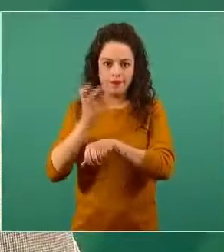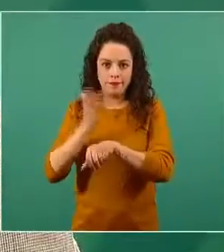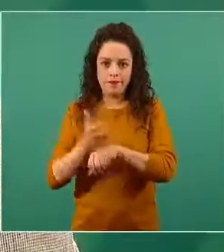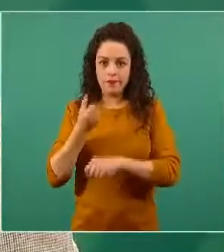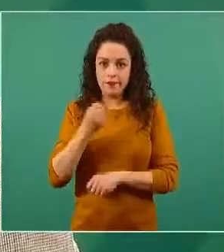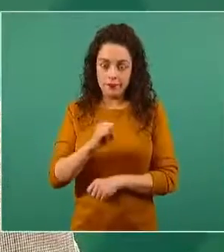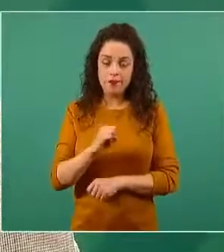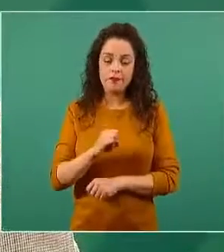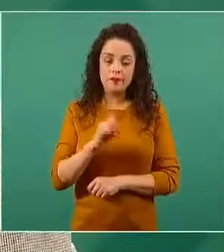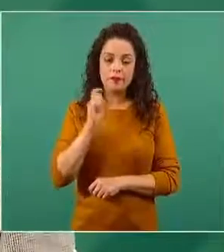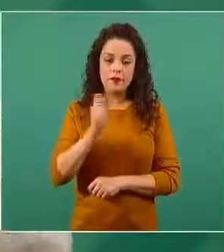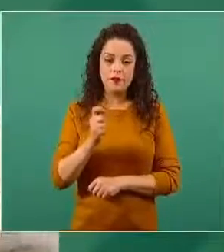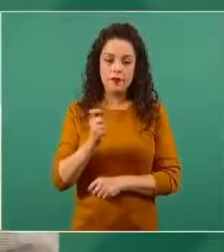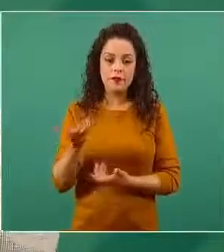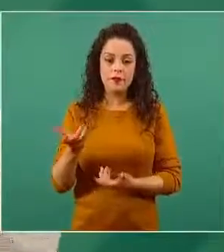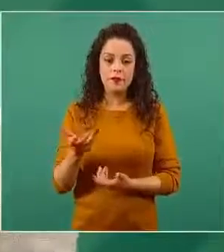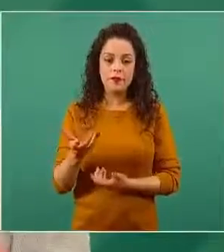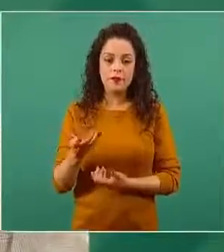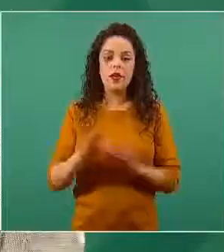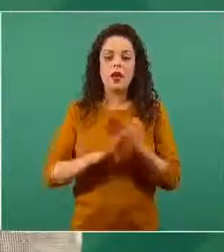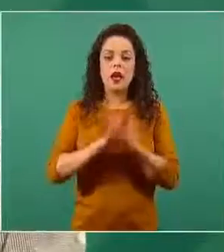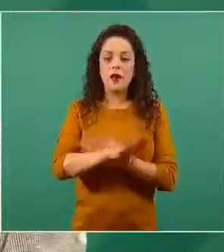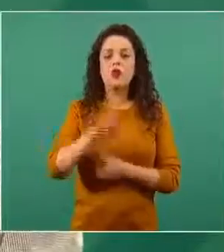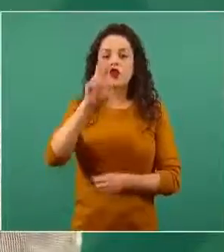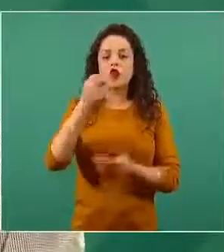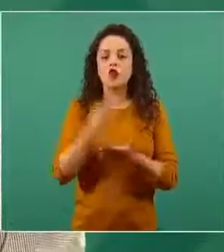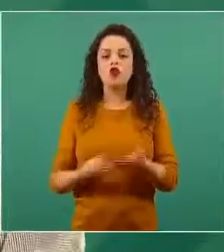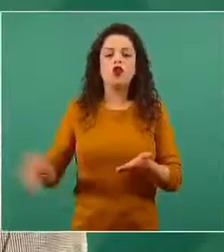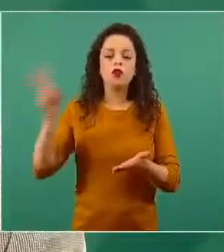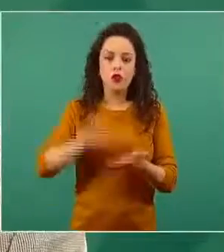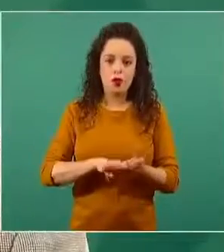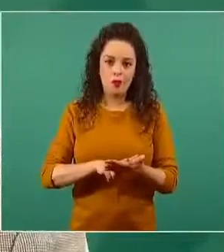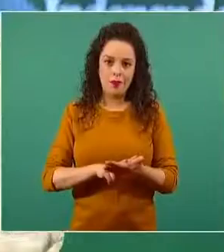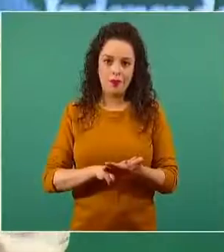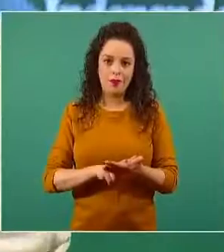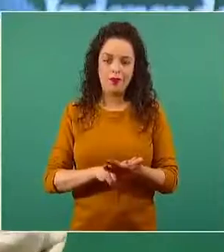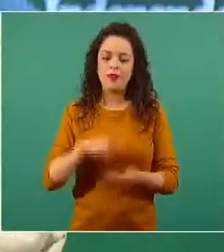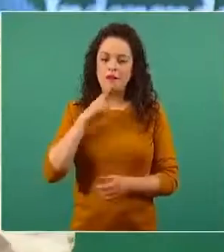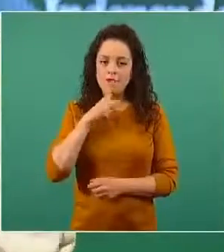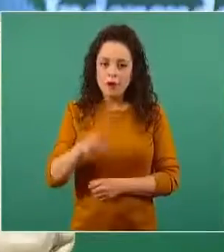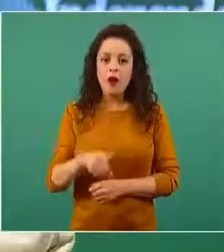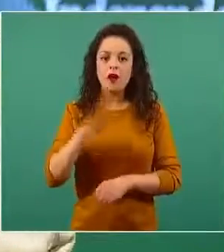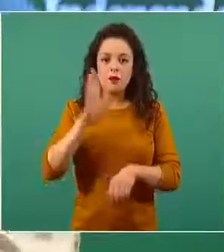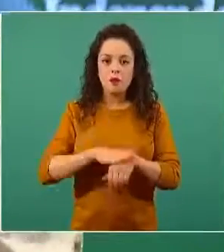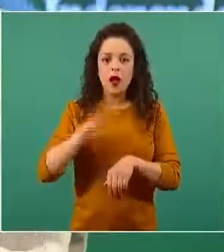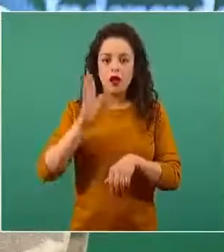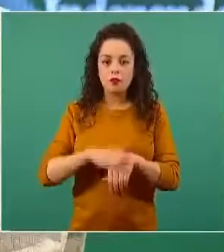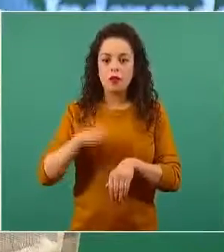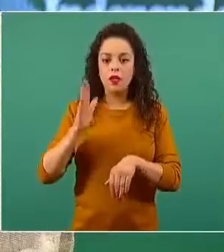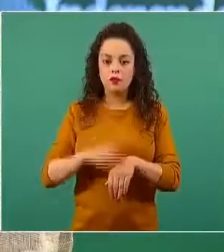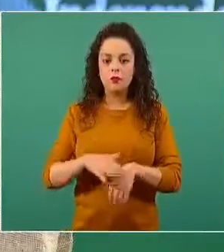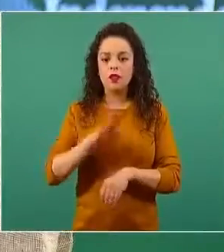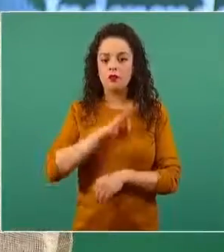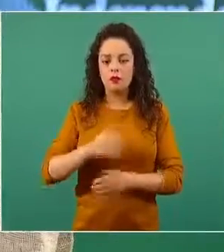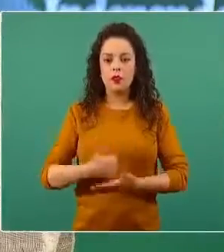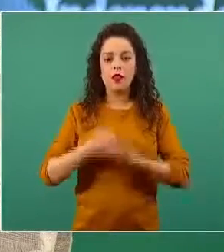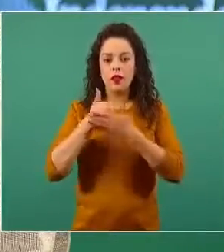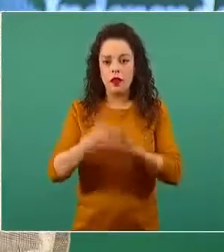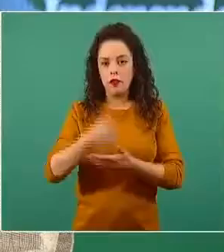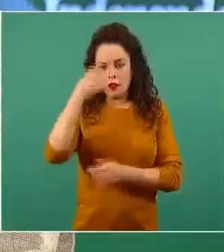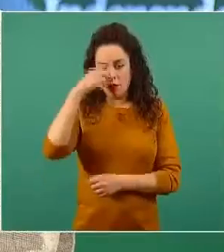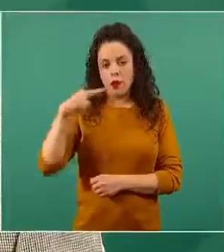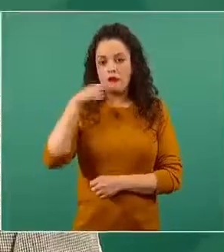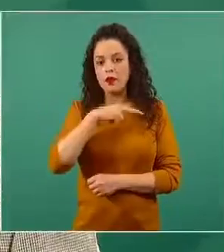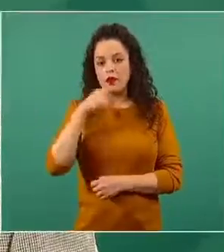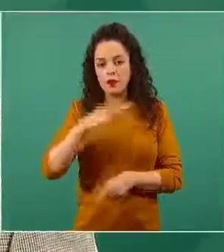pueda evitar duplicidades y al contrario que se vaya ampliando la capacidad de respuesta, en